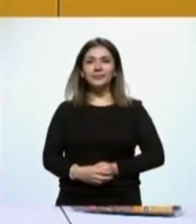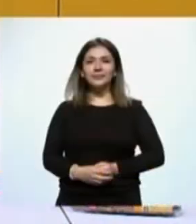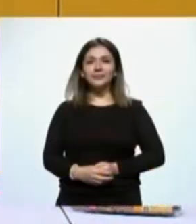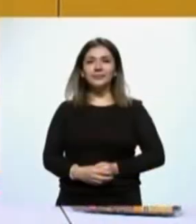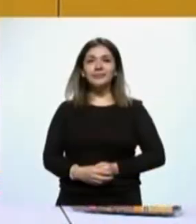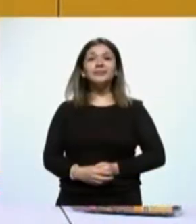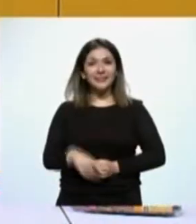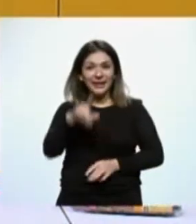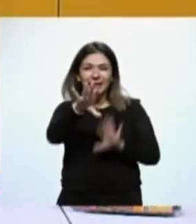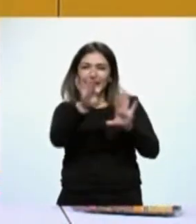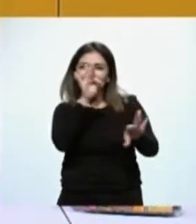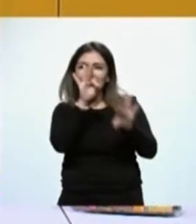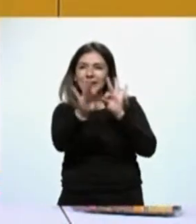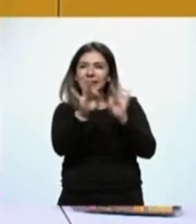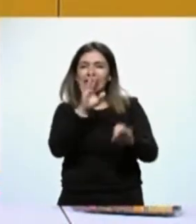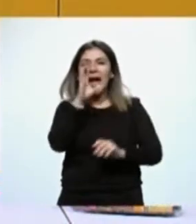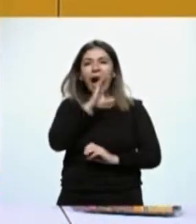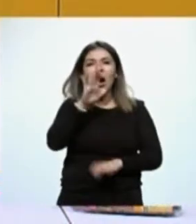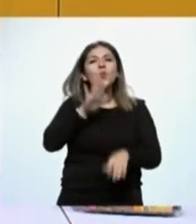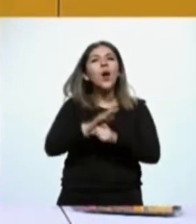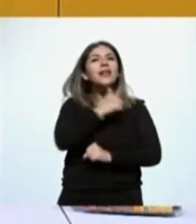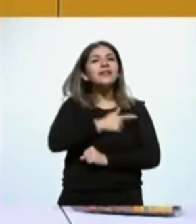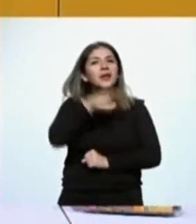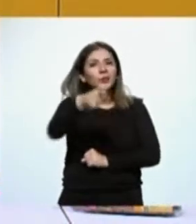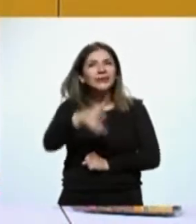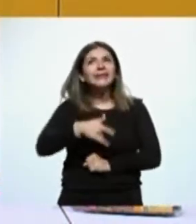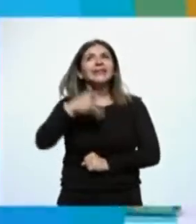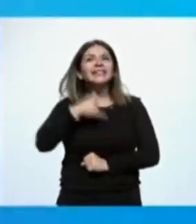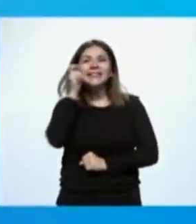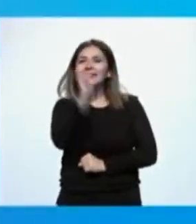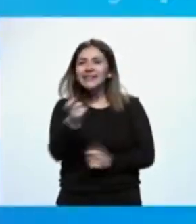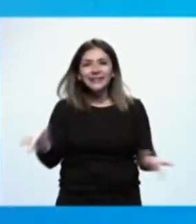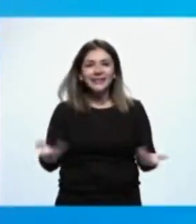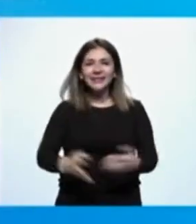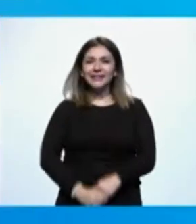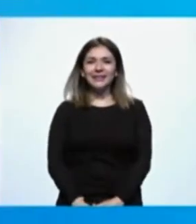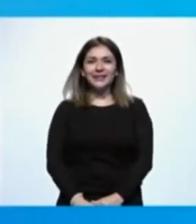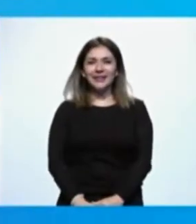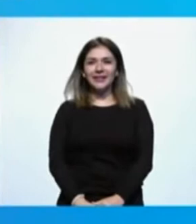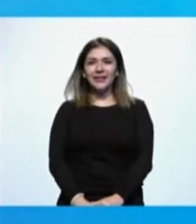De estas canciones, ¿cuál te gustó más? ¿Y qué te hizo sentir?